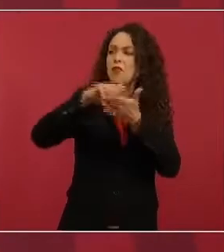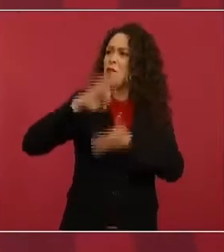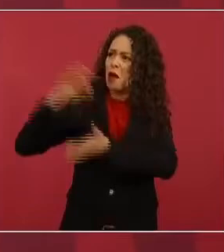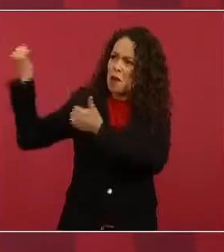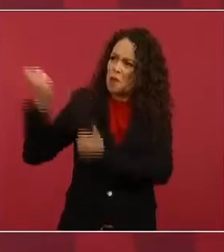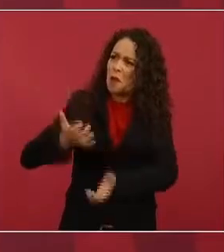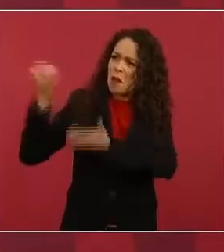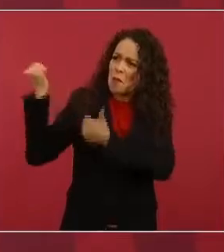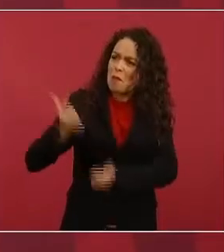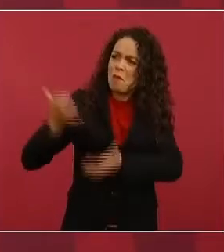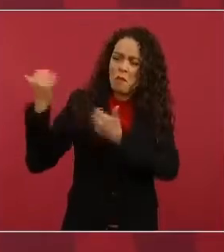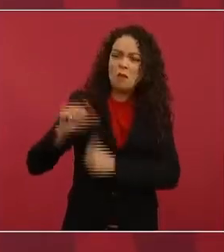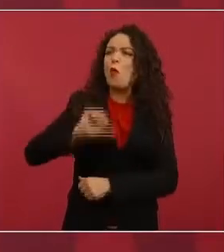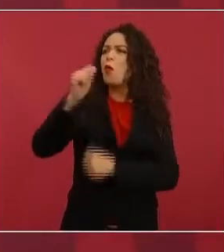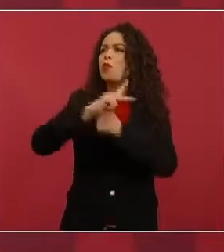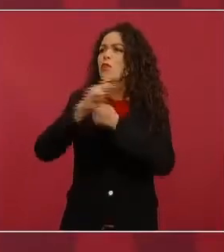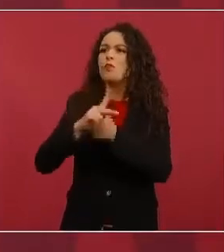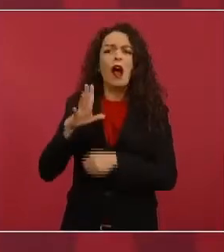en cualquier país.